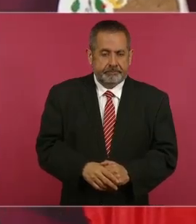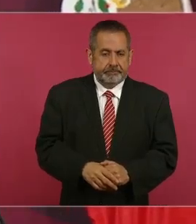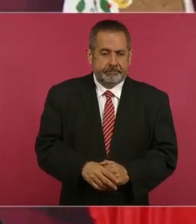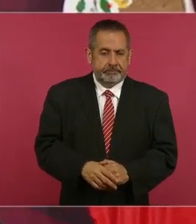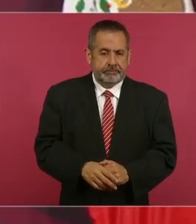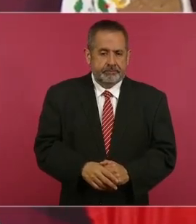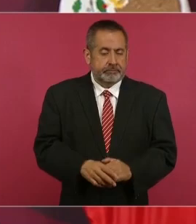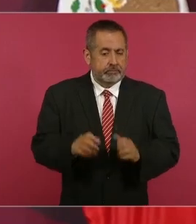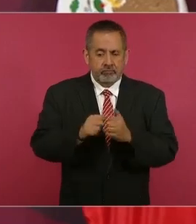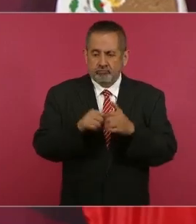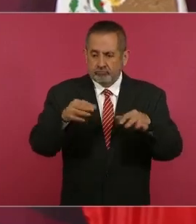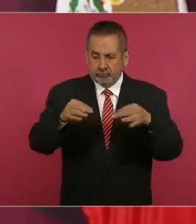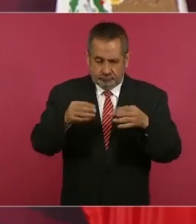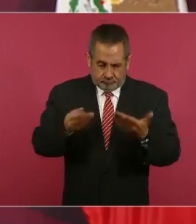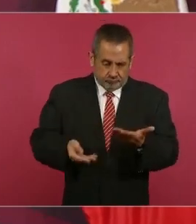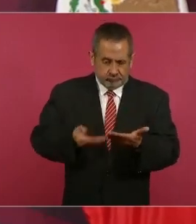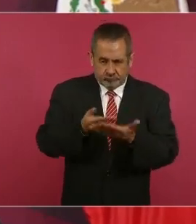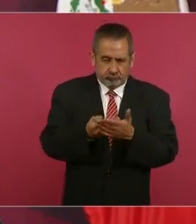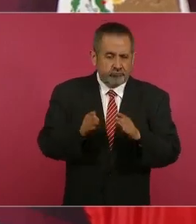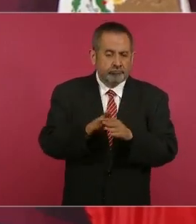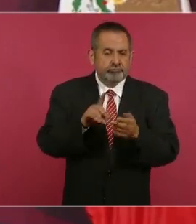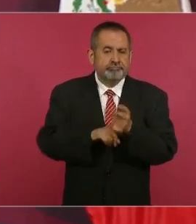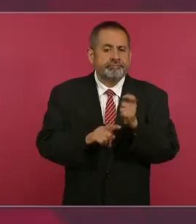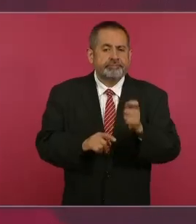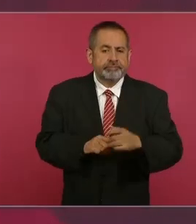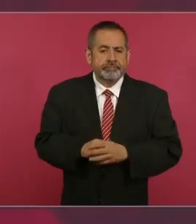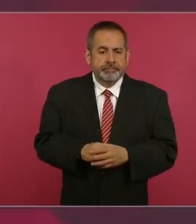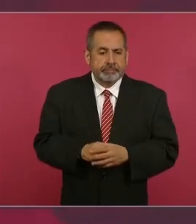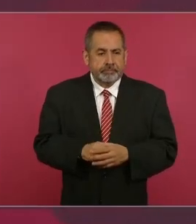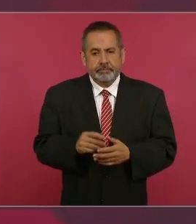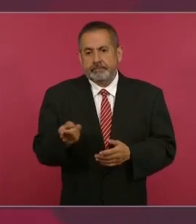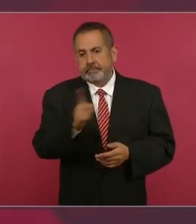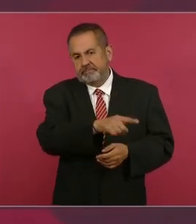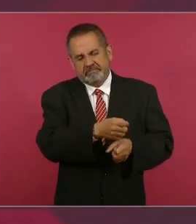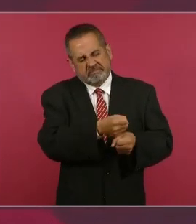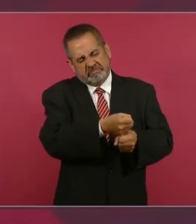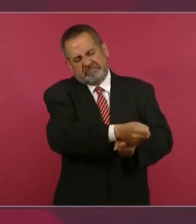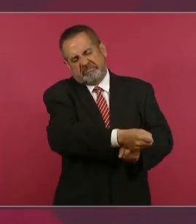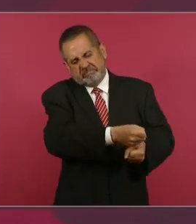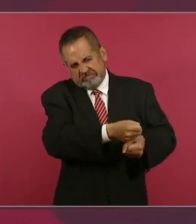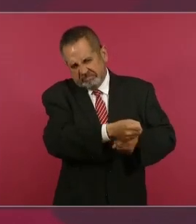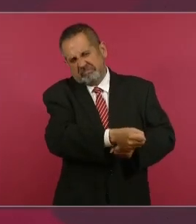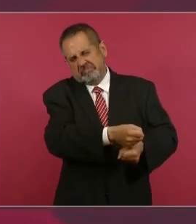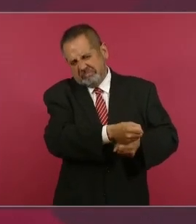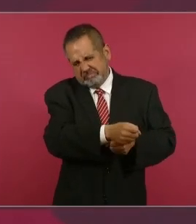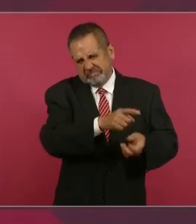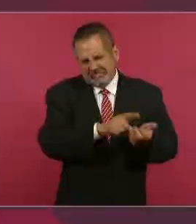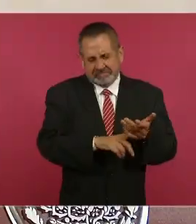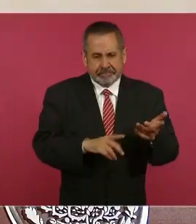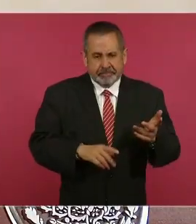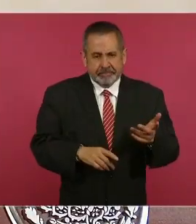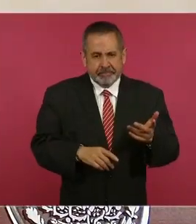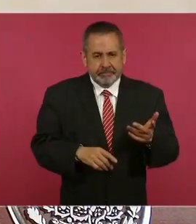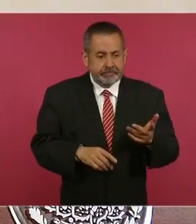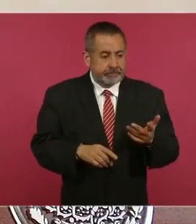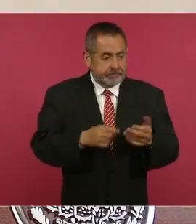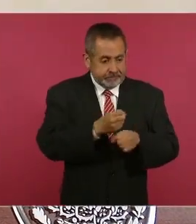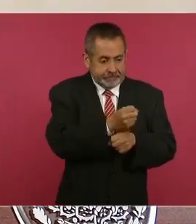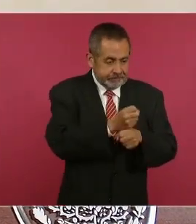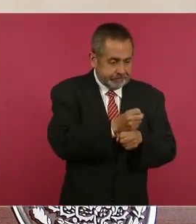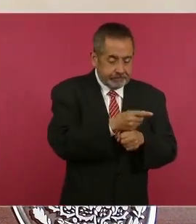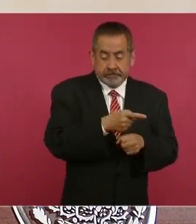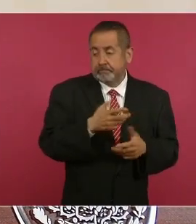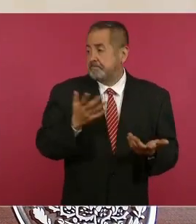con documentos las torturas y se pasó el término